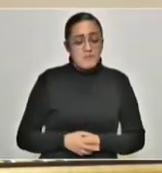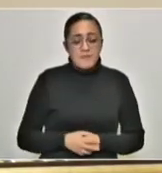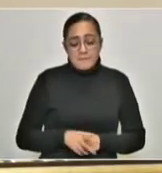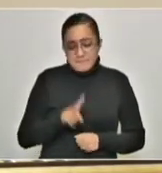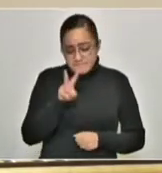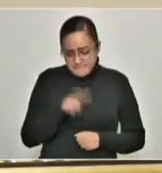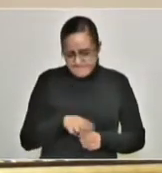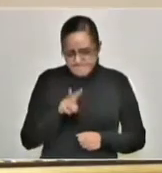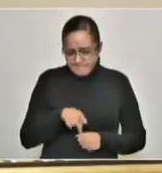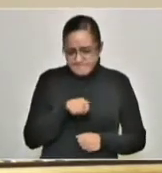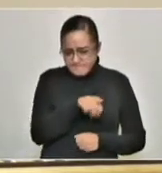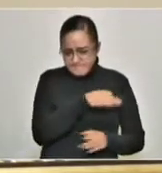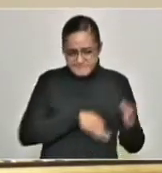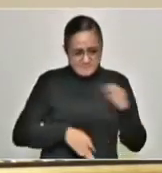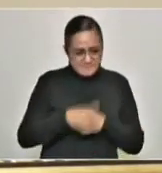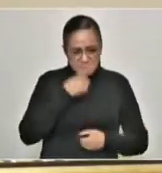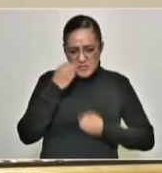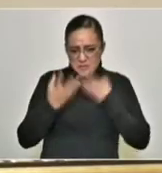Mentira.